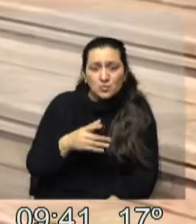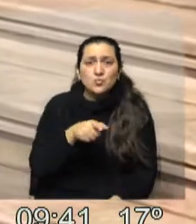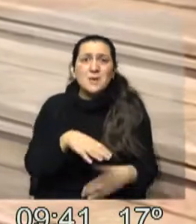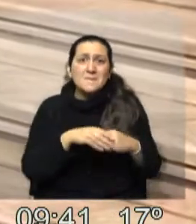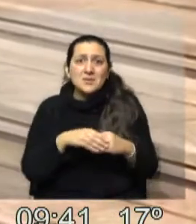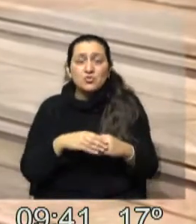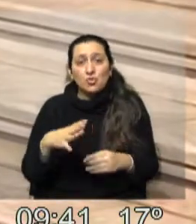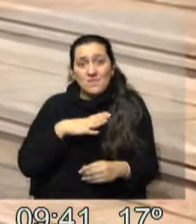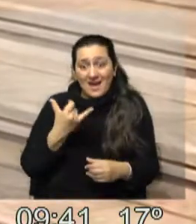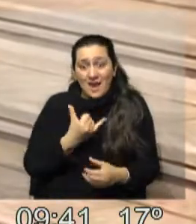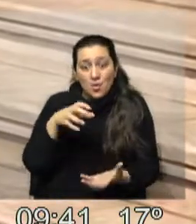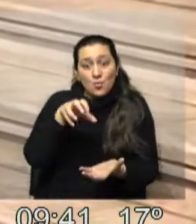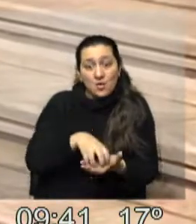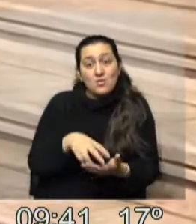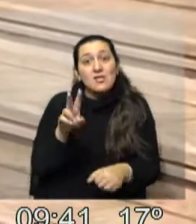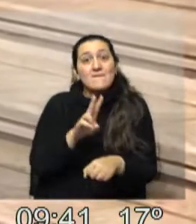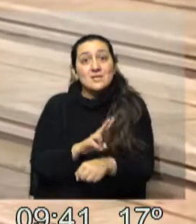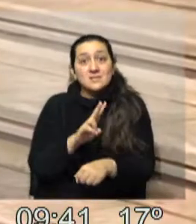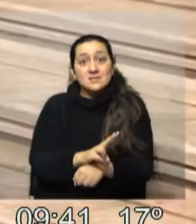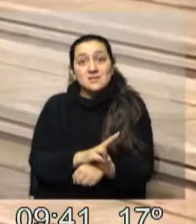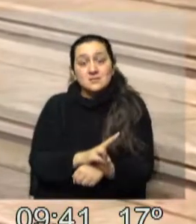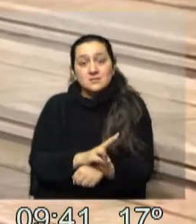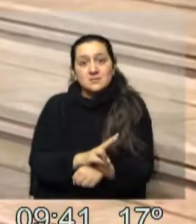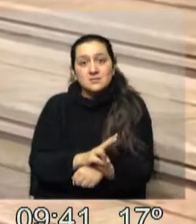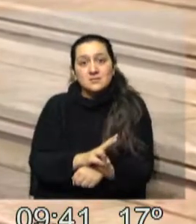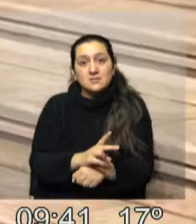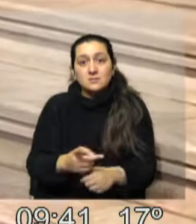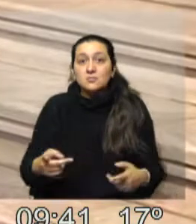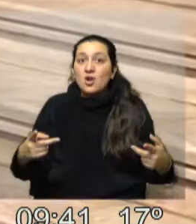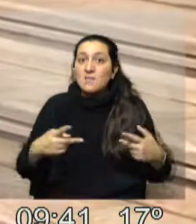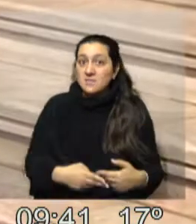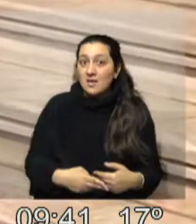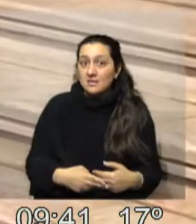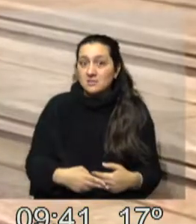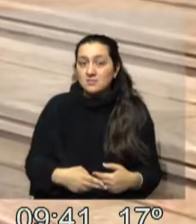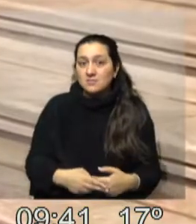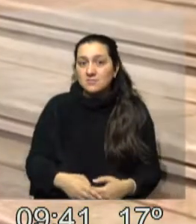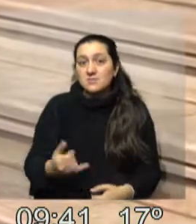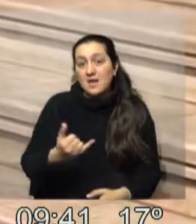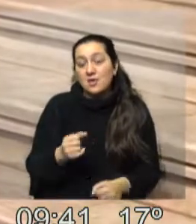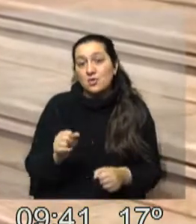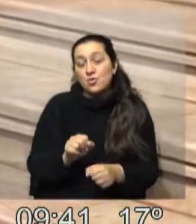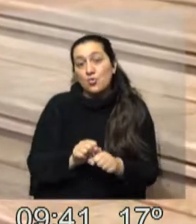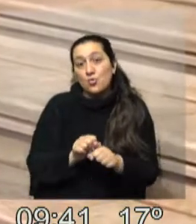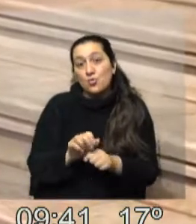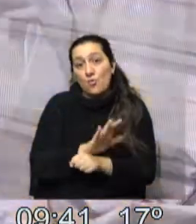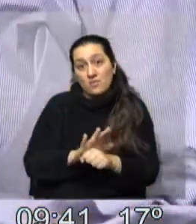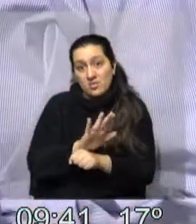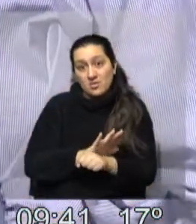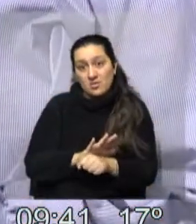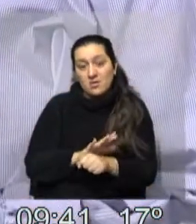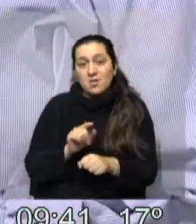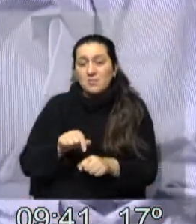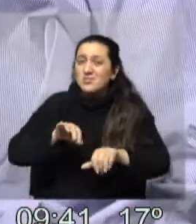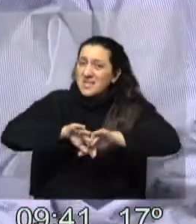hoy todavía hay centros en donde las visitas se restringen si llega a haber COVID. Pero esto es por fuera del